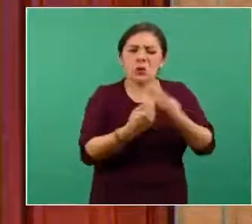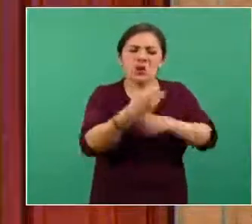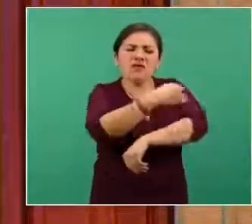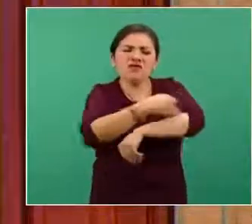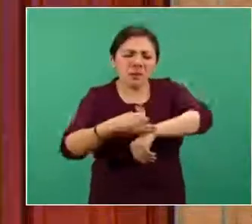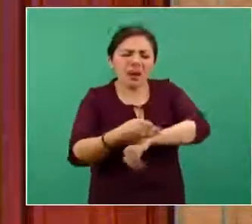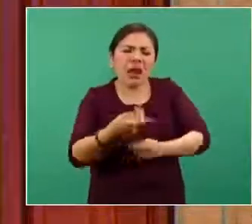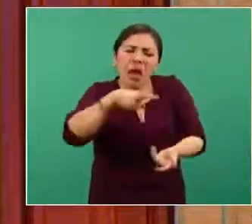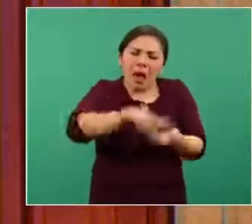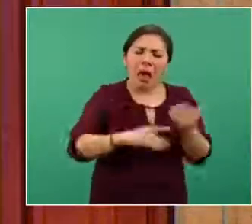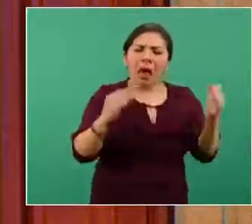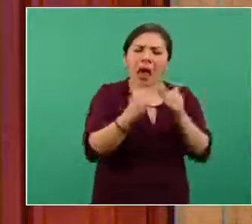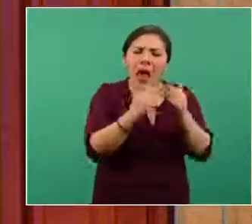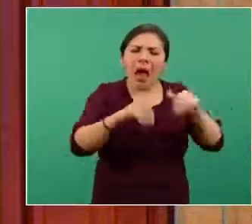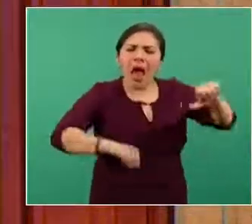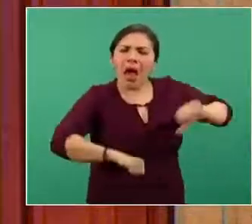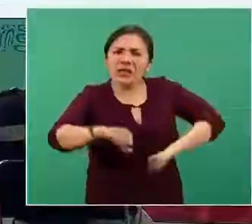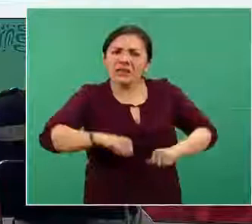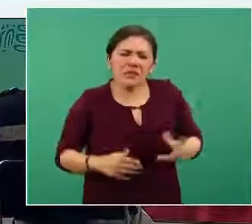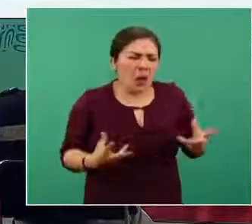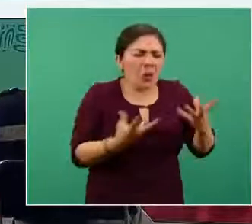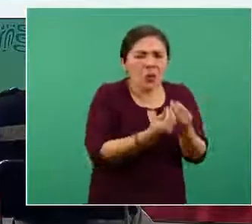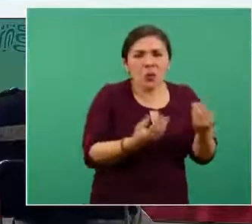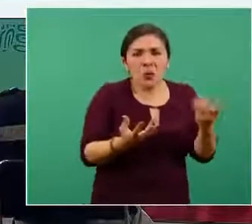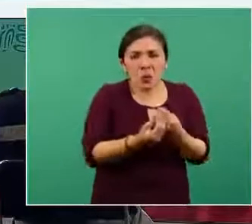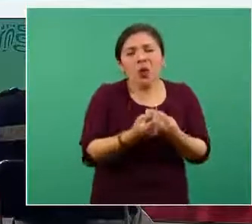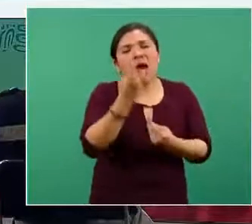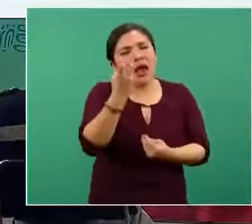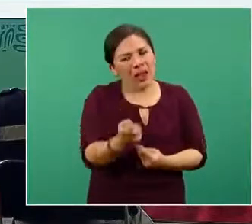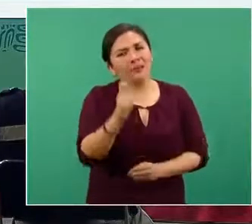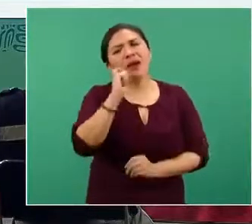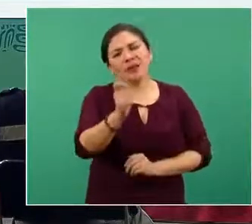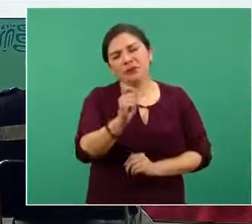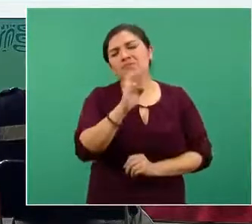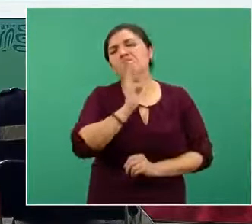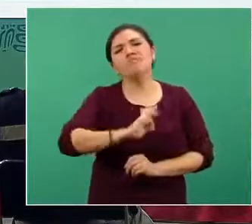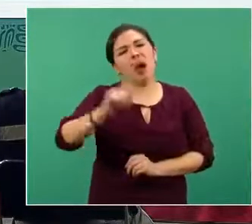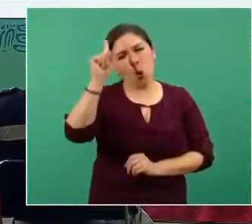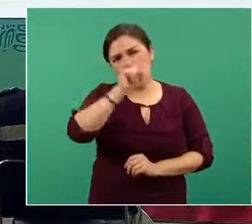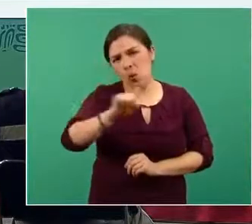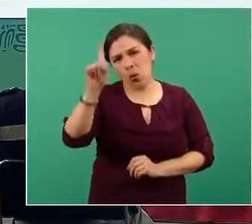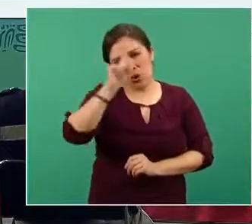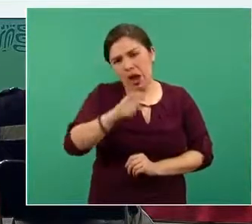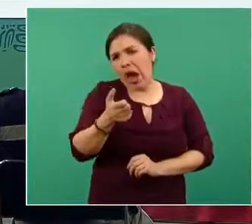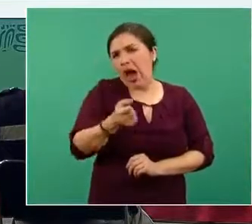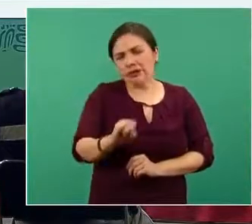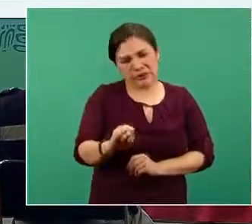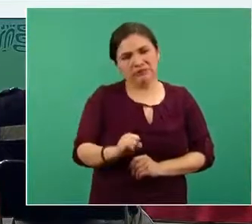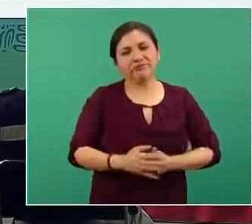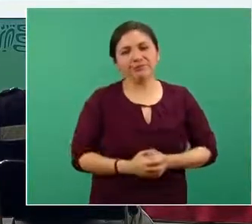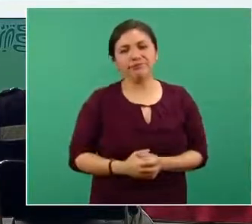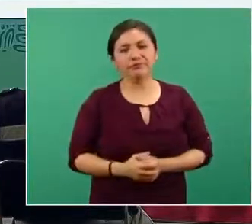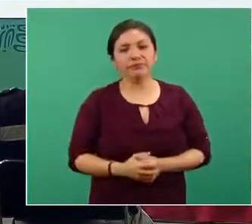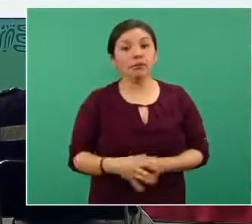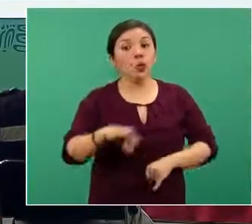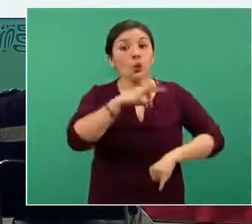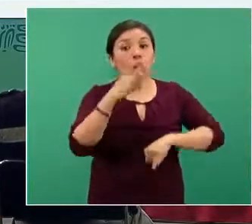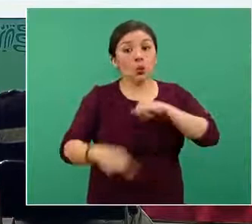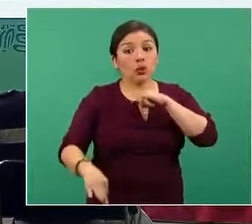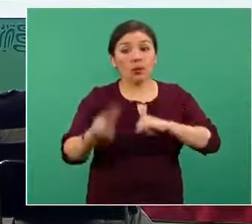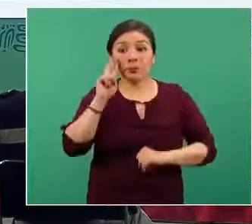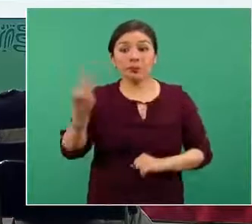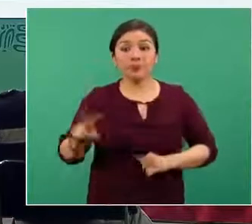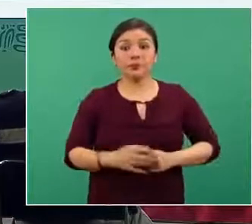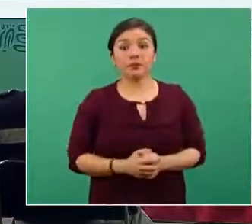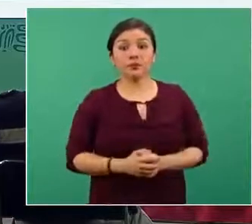familia y llevar a cabo actividades en el seno familiar, pues esta es la recomendación obviamente por excelencia. Y en la última